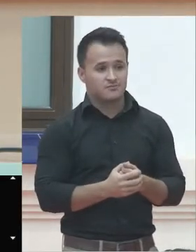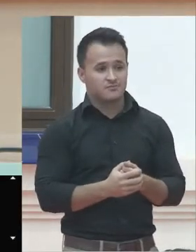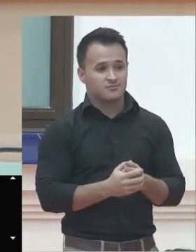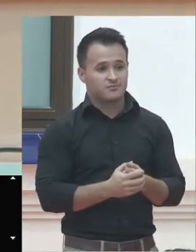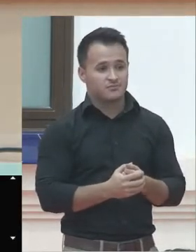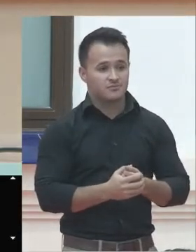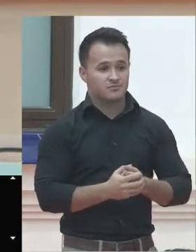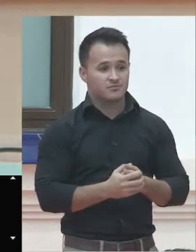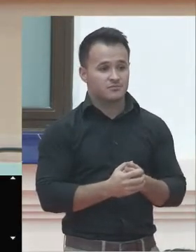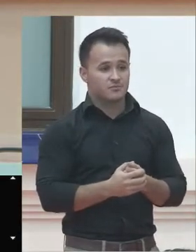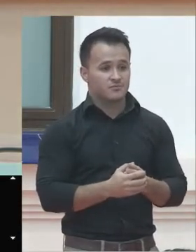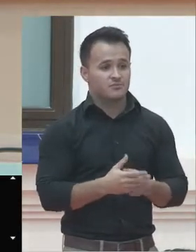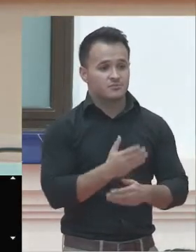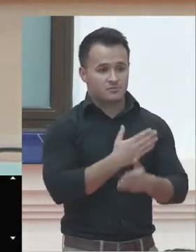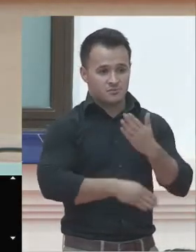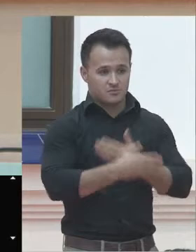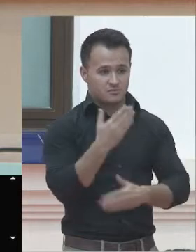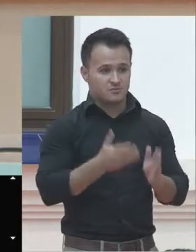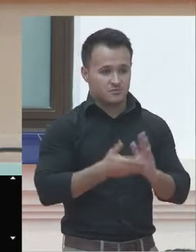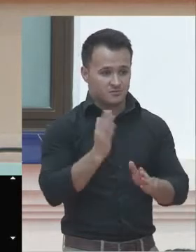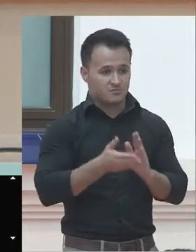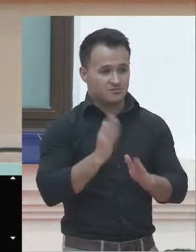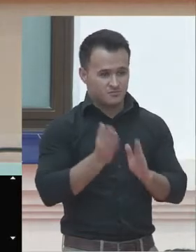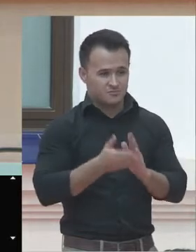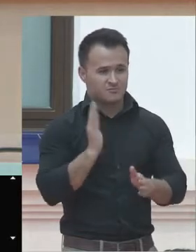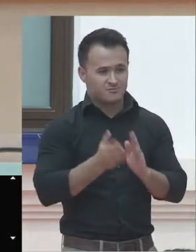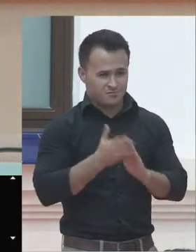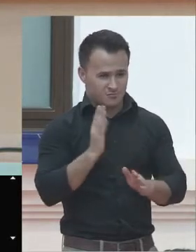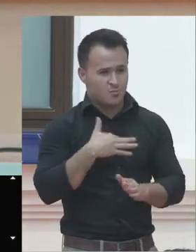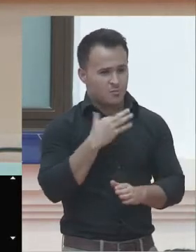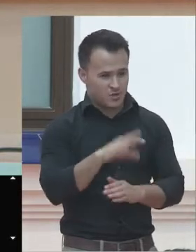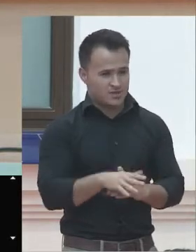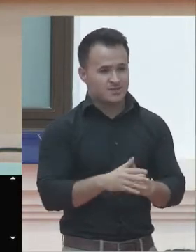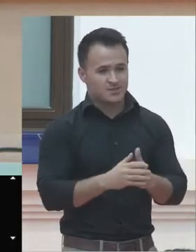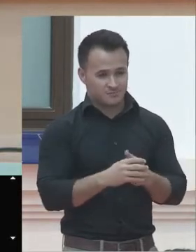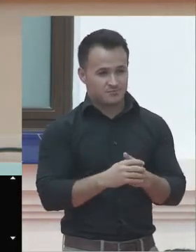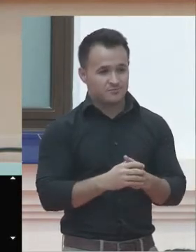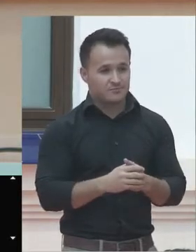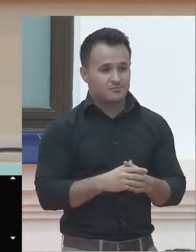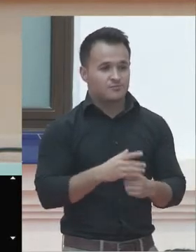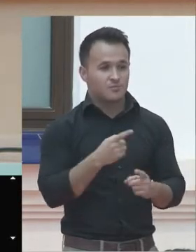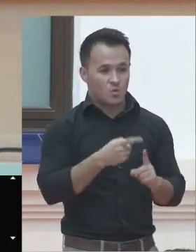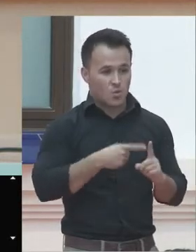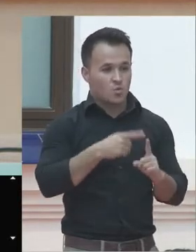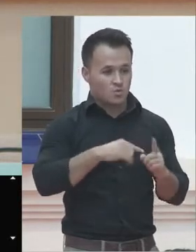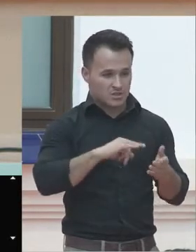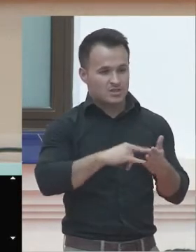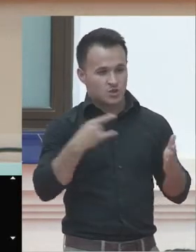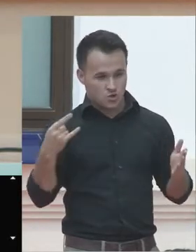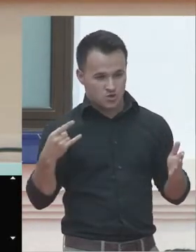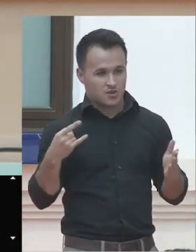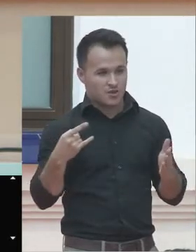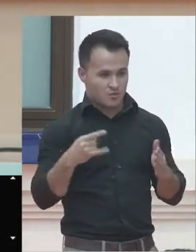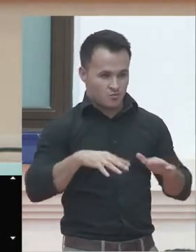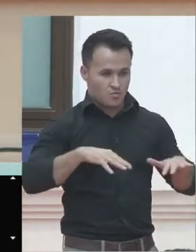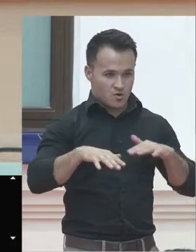cada vez salimos más a la calle, cada vez necesitamos más de la tecnología, cada vez nos movemos más, necesitamos